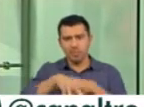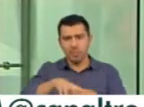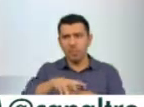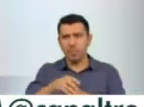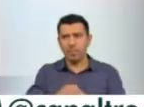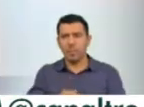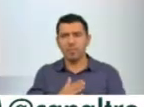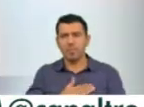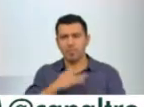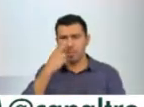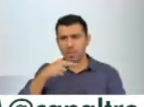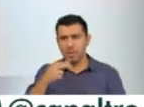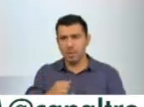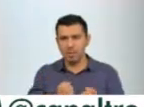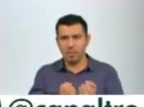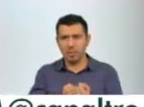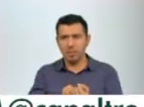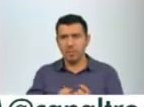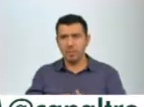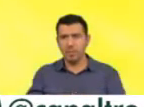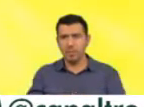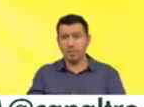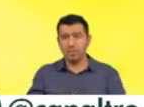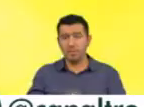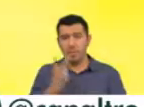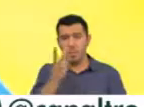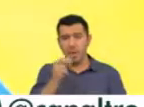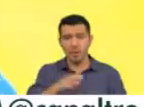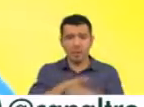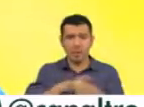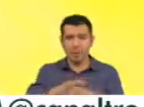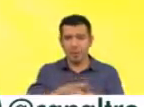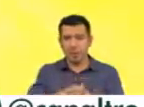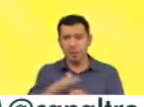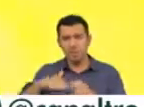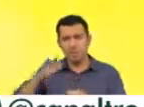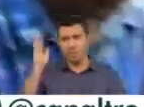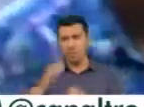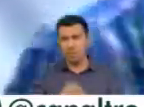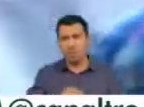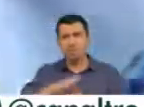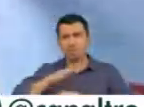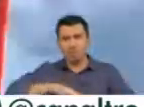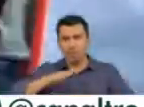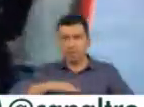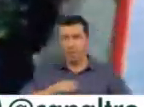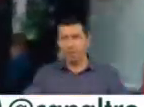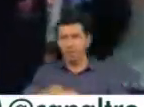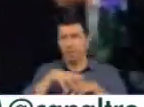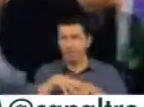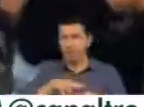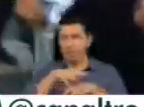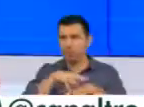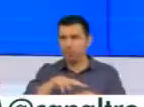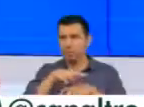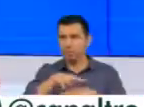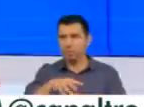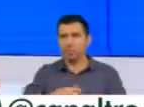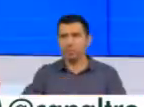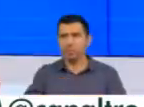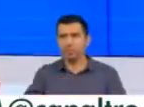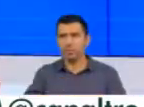de nuestros hijos se espera que más de 20 ciudades en todo el país participen pacíficamente de la gran marcha